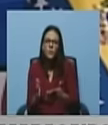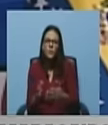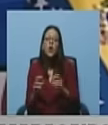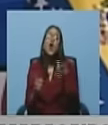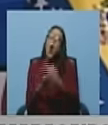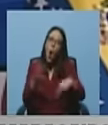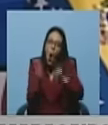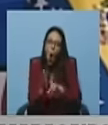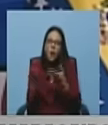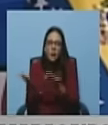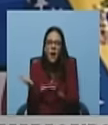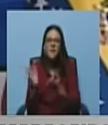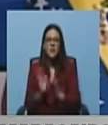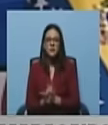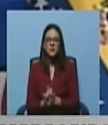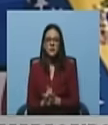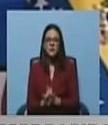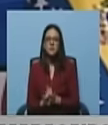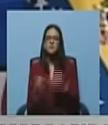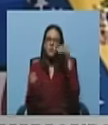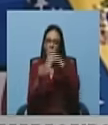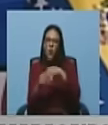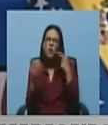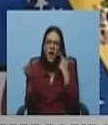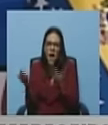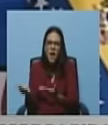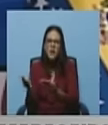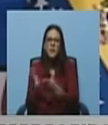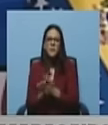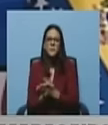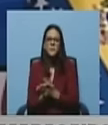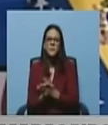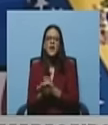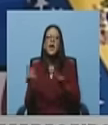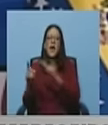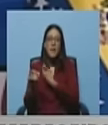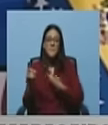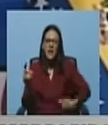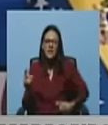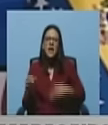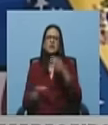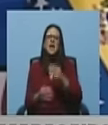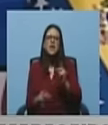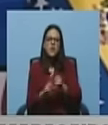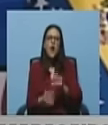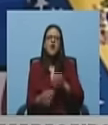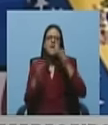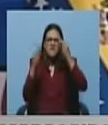Nuevamente. Allí el presidente ha sido muy firme.